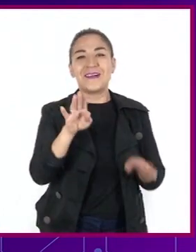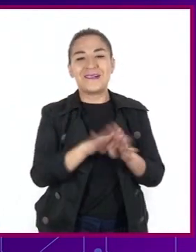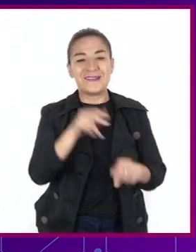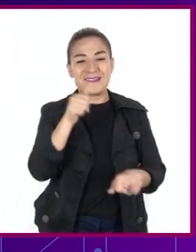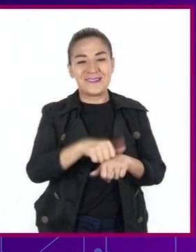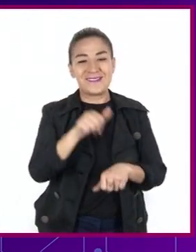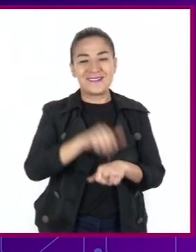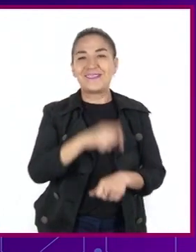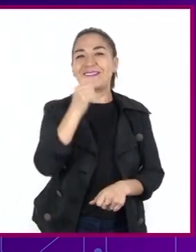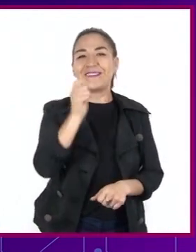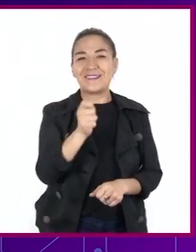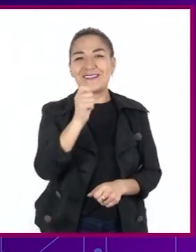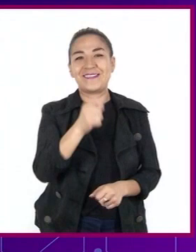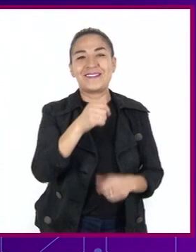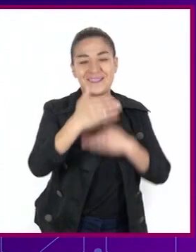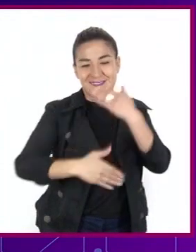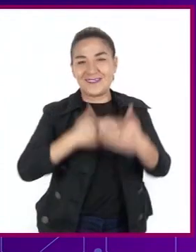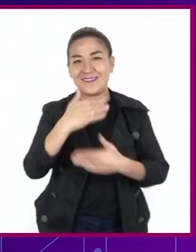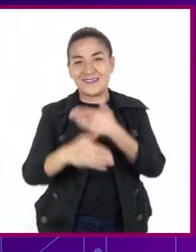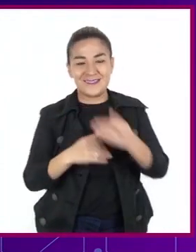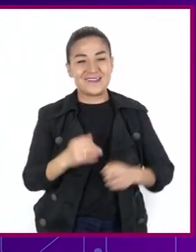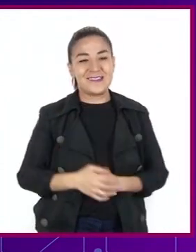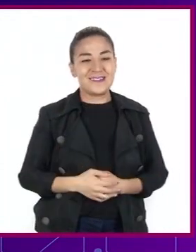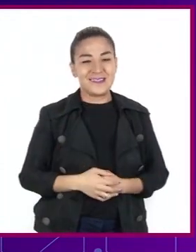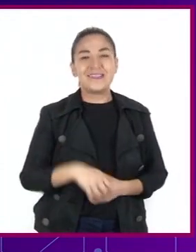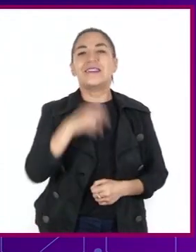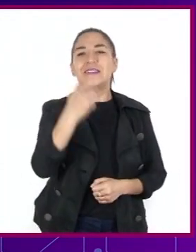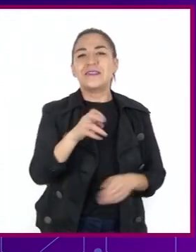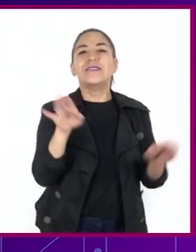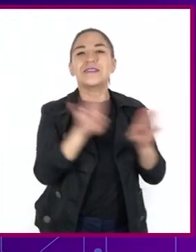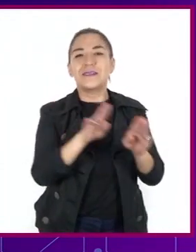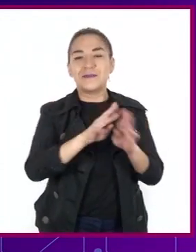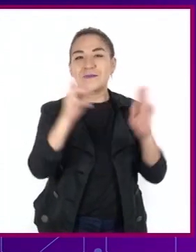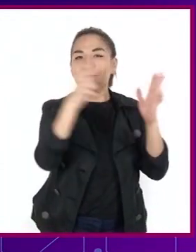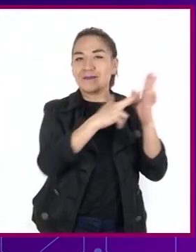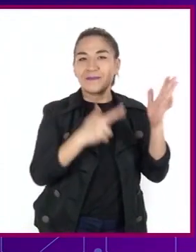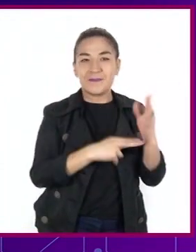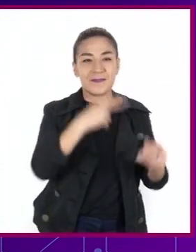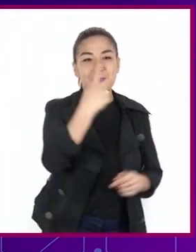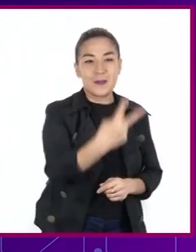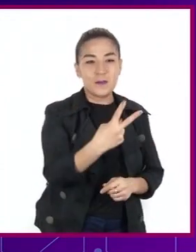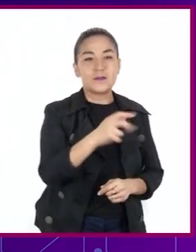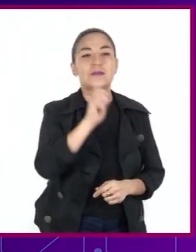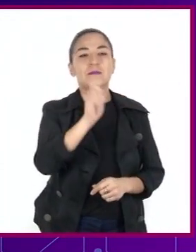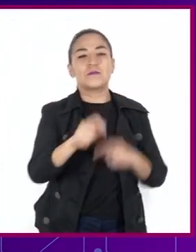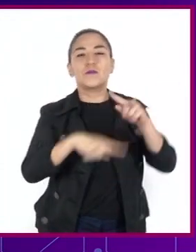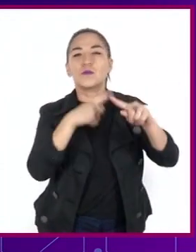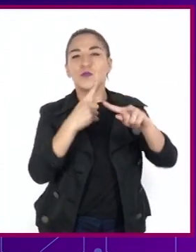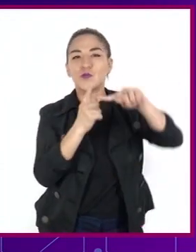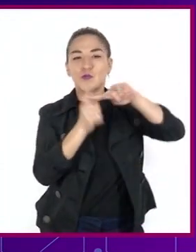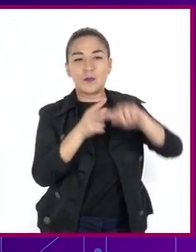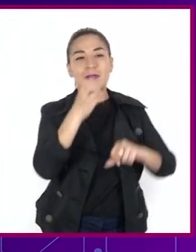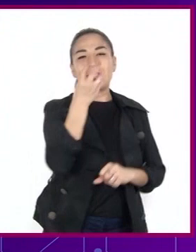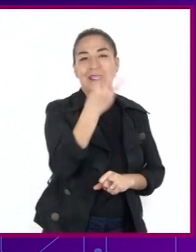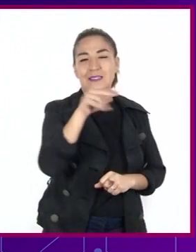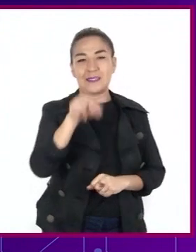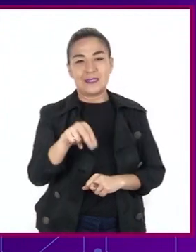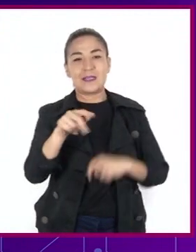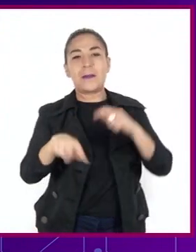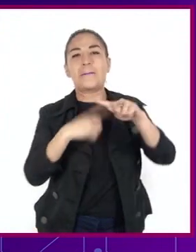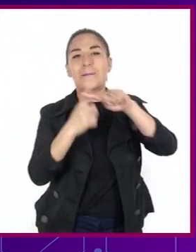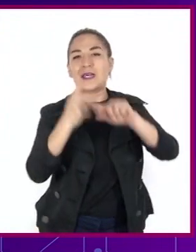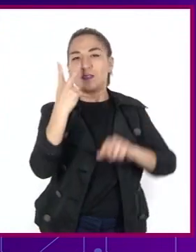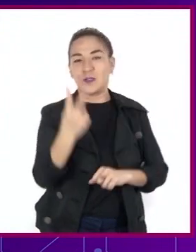primeros 5 términos de nuestra sucesión. La sucesión que genera la regla 2 por la suma del producto de 3n más 2.